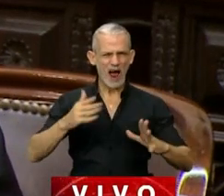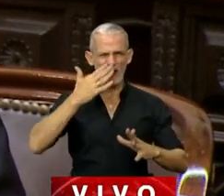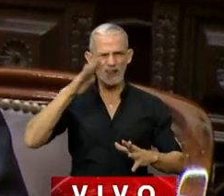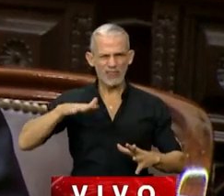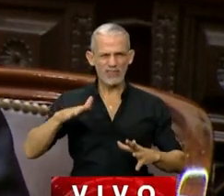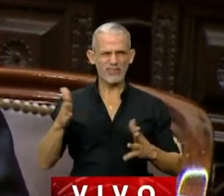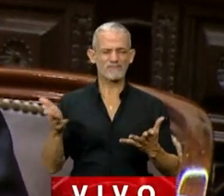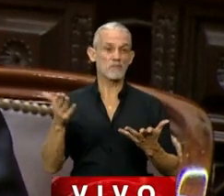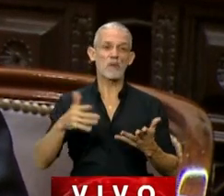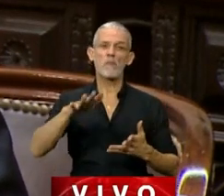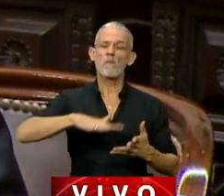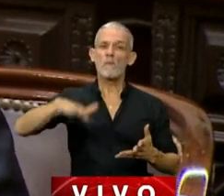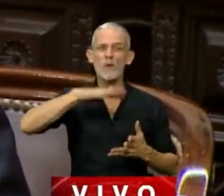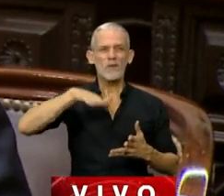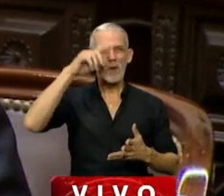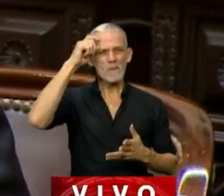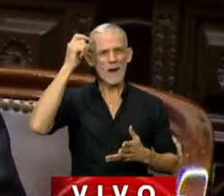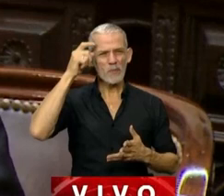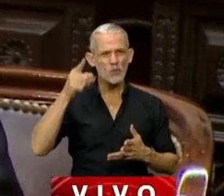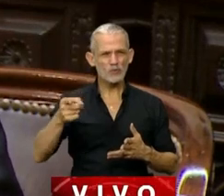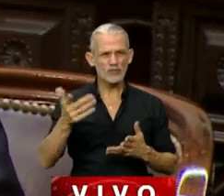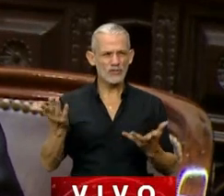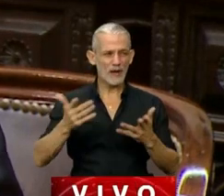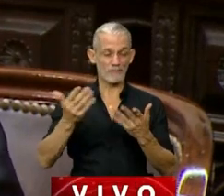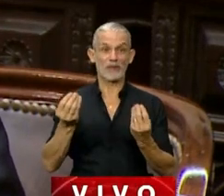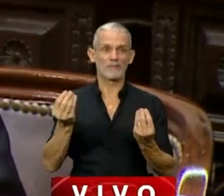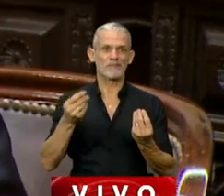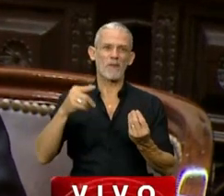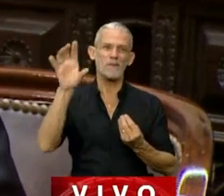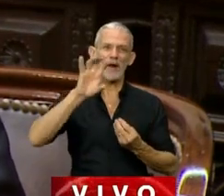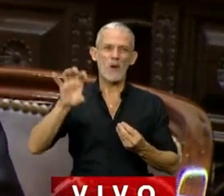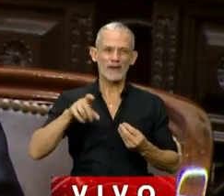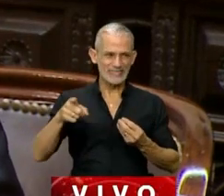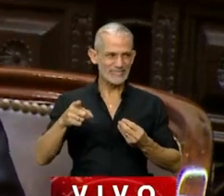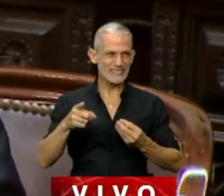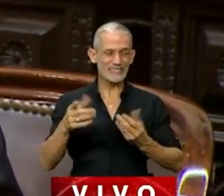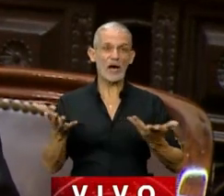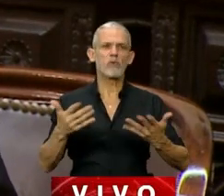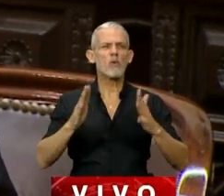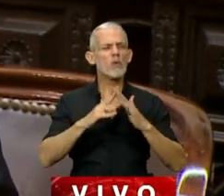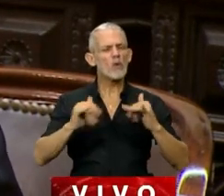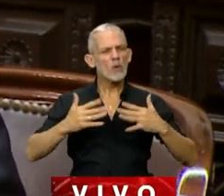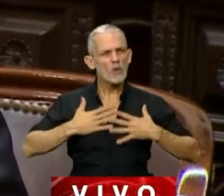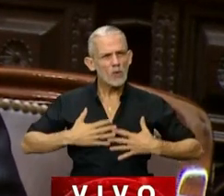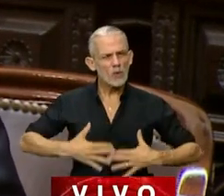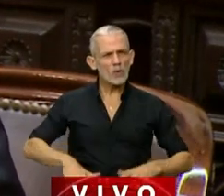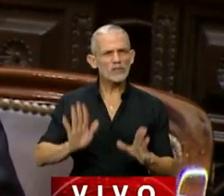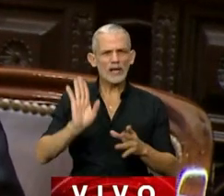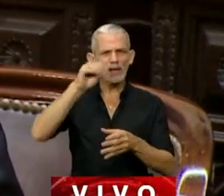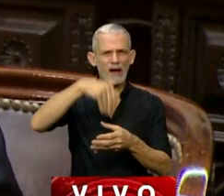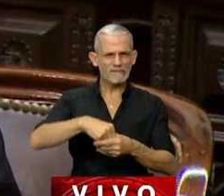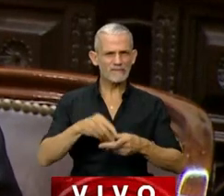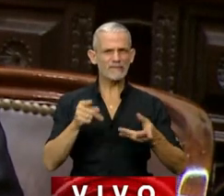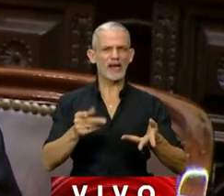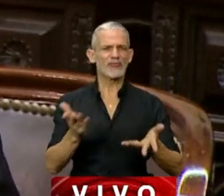y agravio hacia el pueblo mapuche, en el caso de nuestra provincia, un pueblo sumamente pacífico, integrado y por